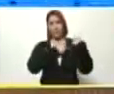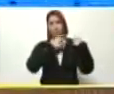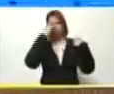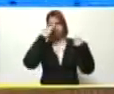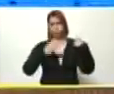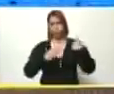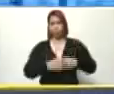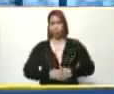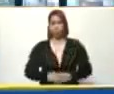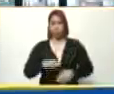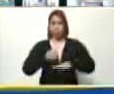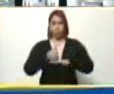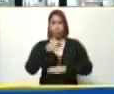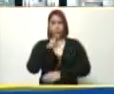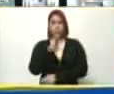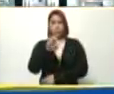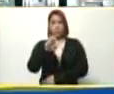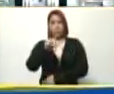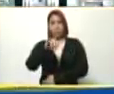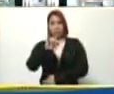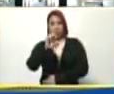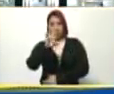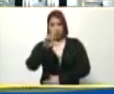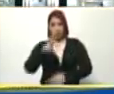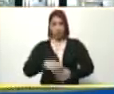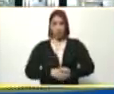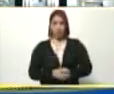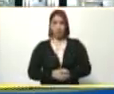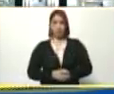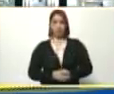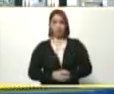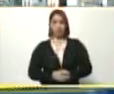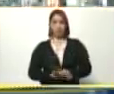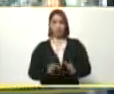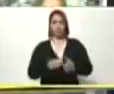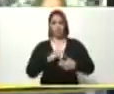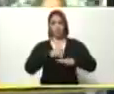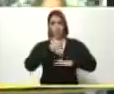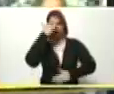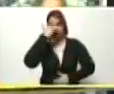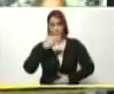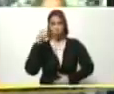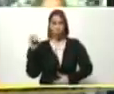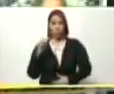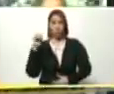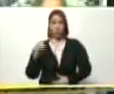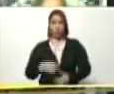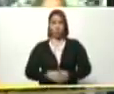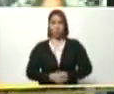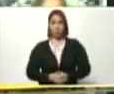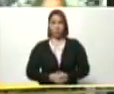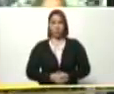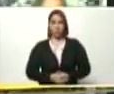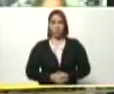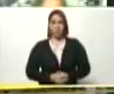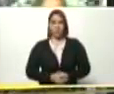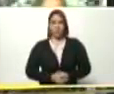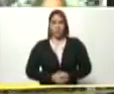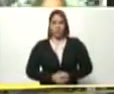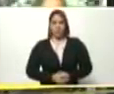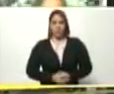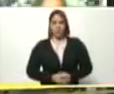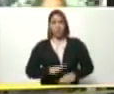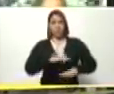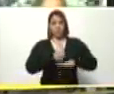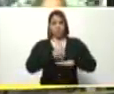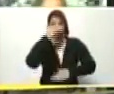mayor general Renier Enrique Urbae Fermín, comandante del Occidente. El mayor